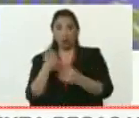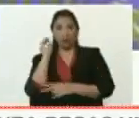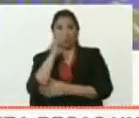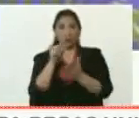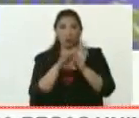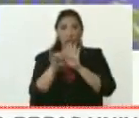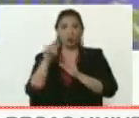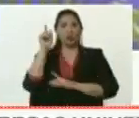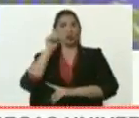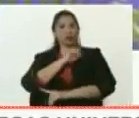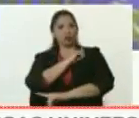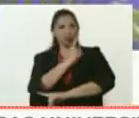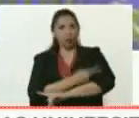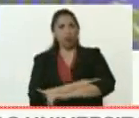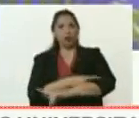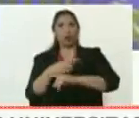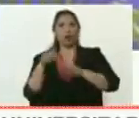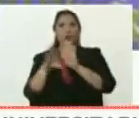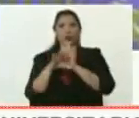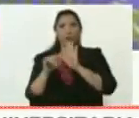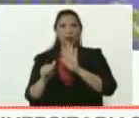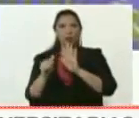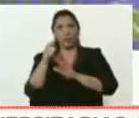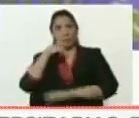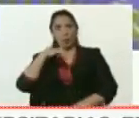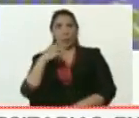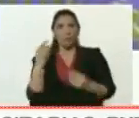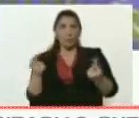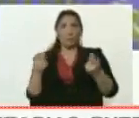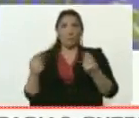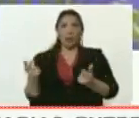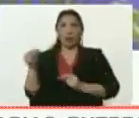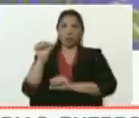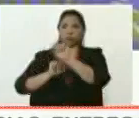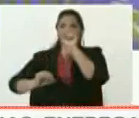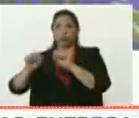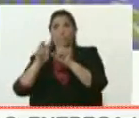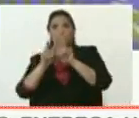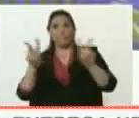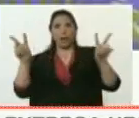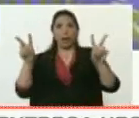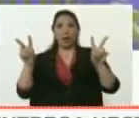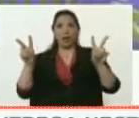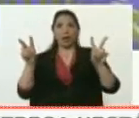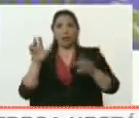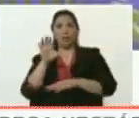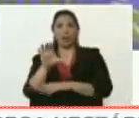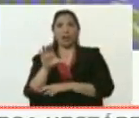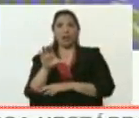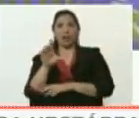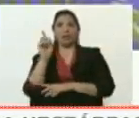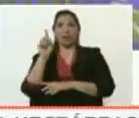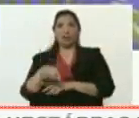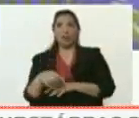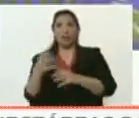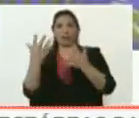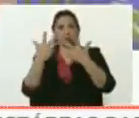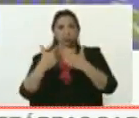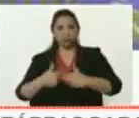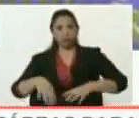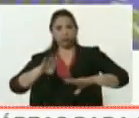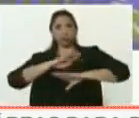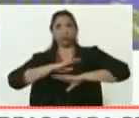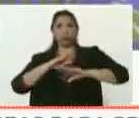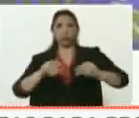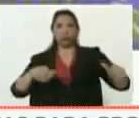poder constituyente originario del pueblo está activado para defender la paz del país, para defender la integridad territorial, para defender